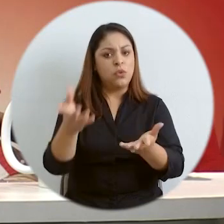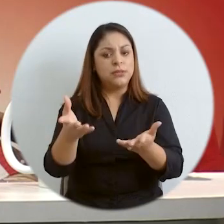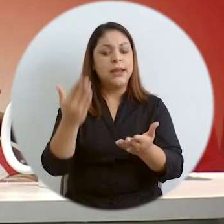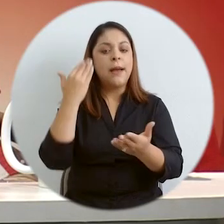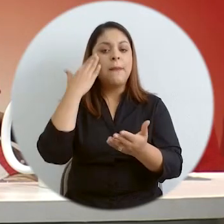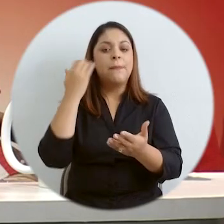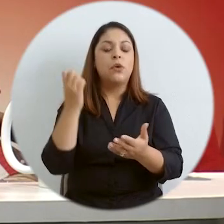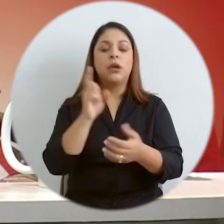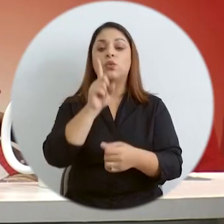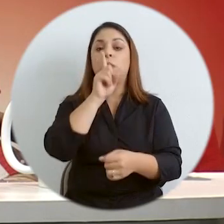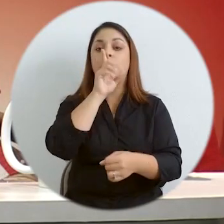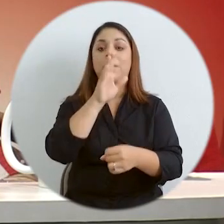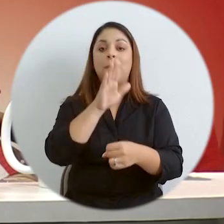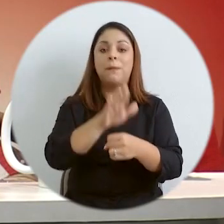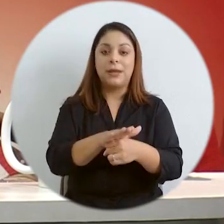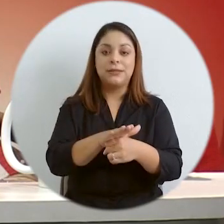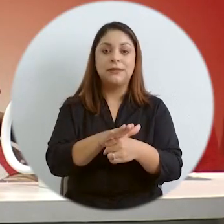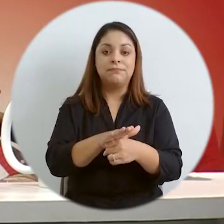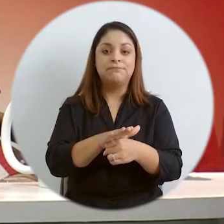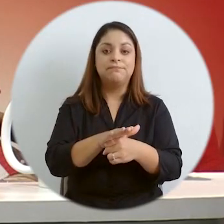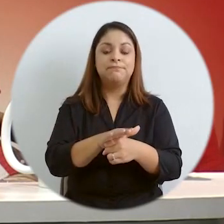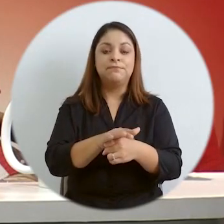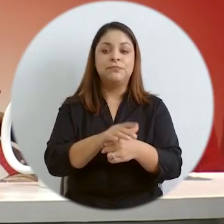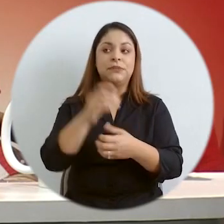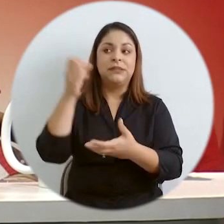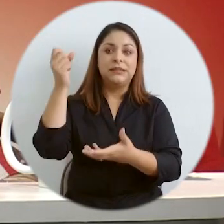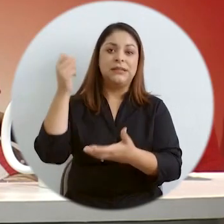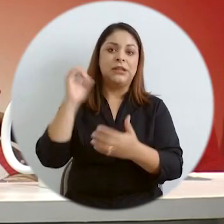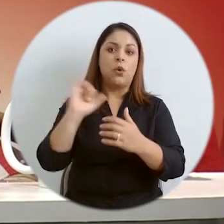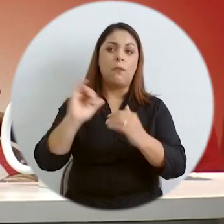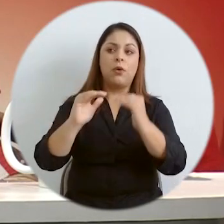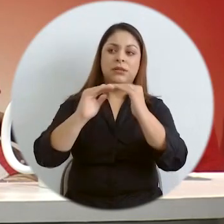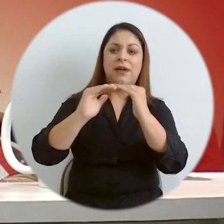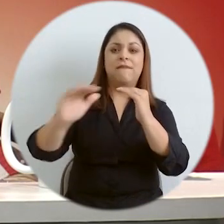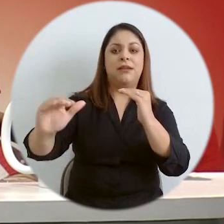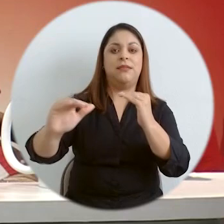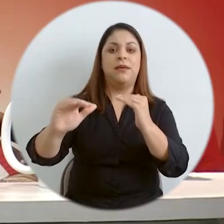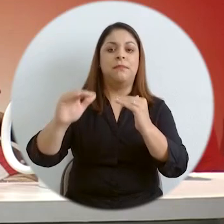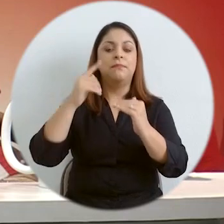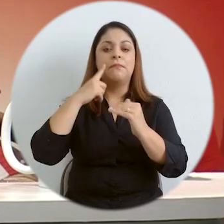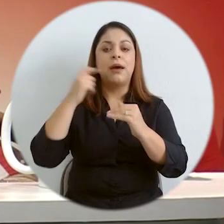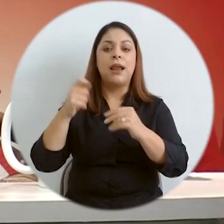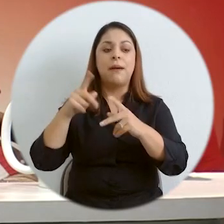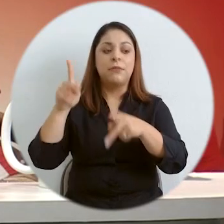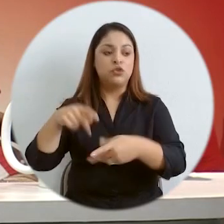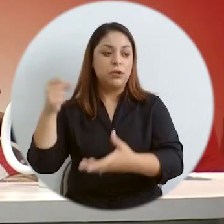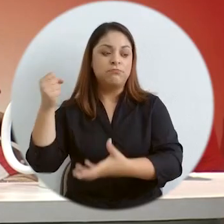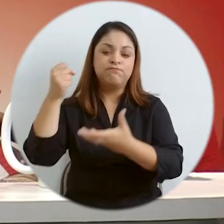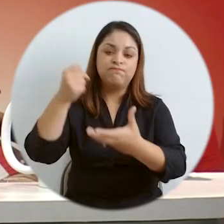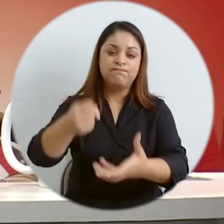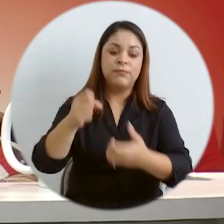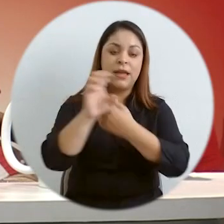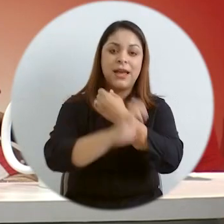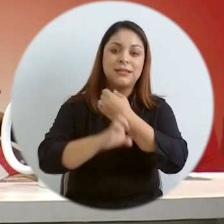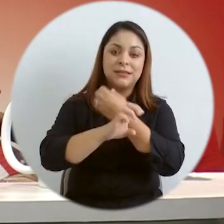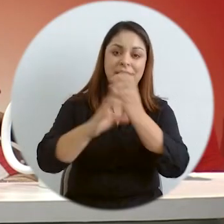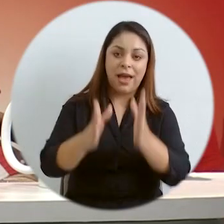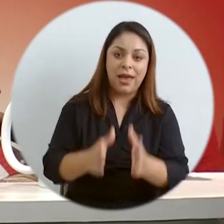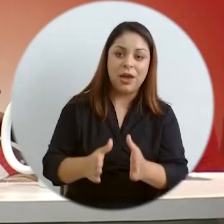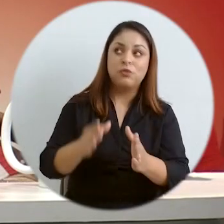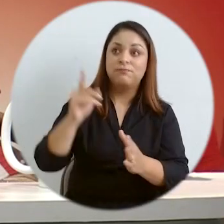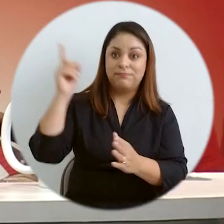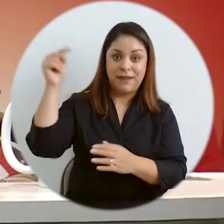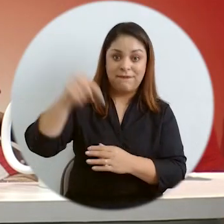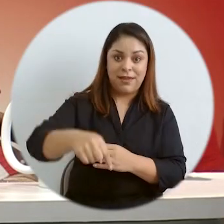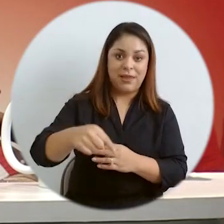es una promesa de estabilidad para el inversionista extranjero directo, el que el